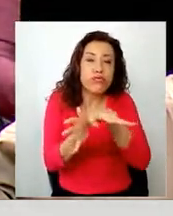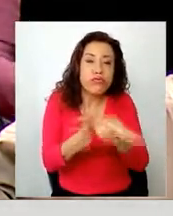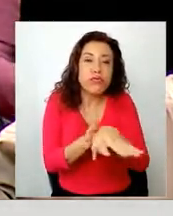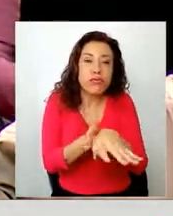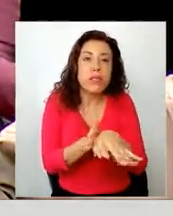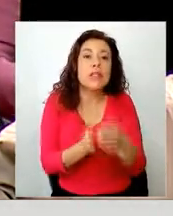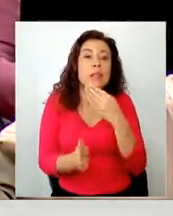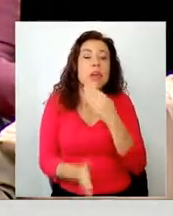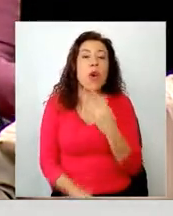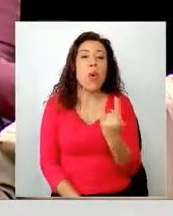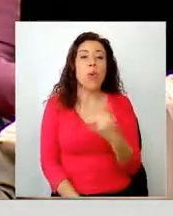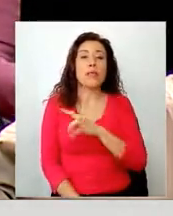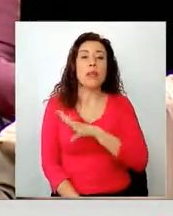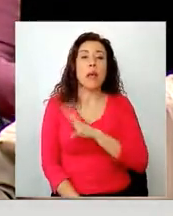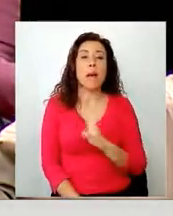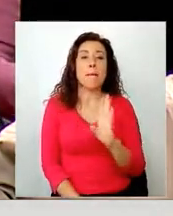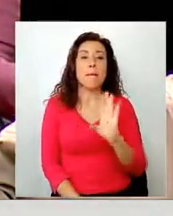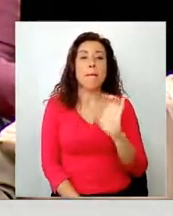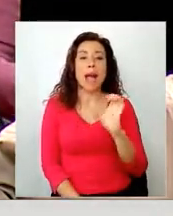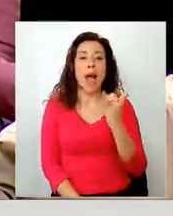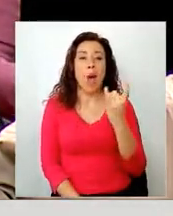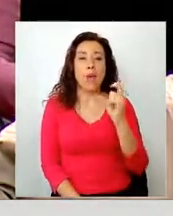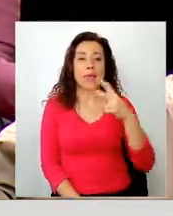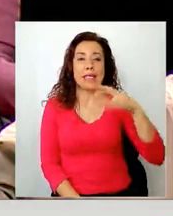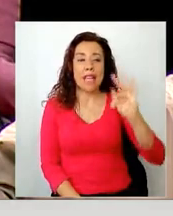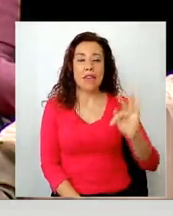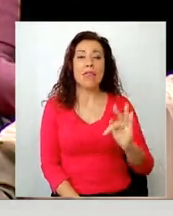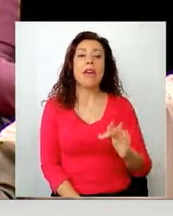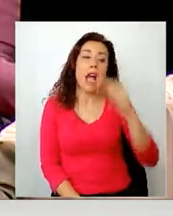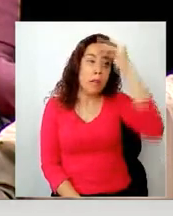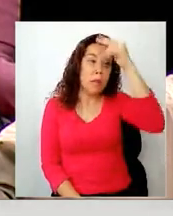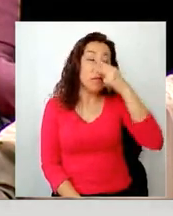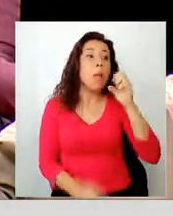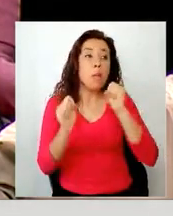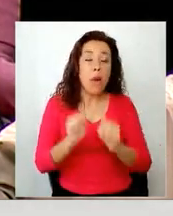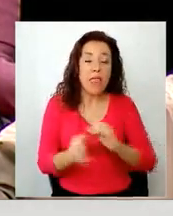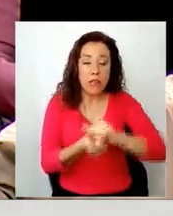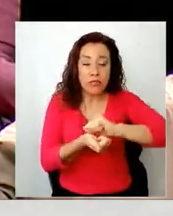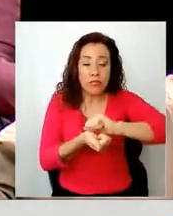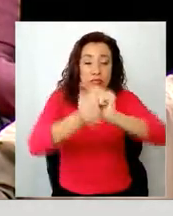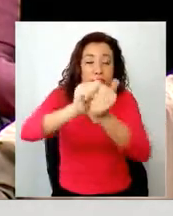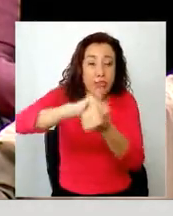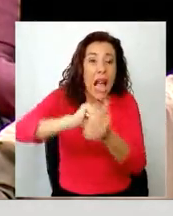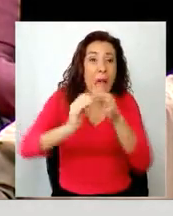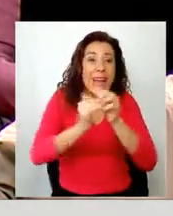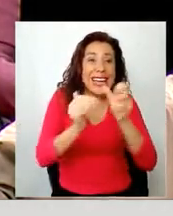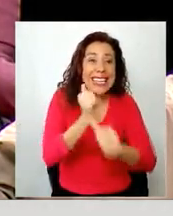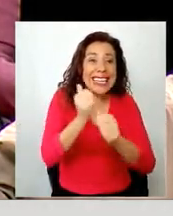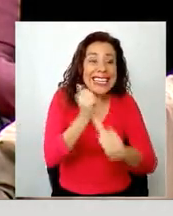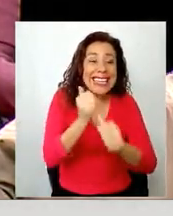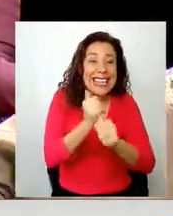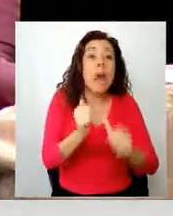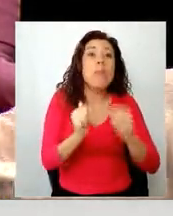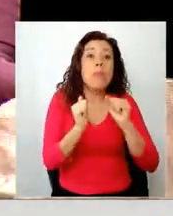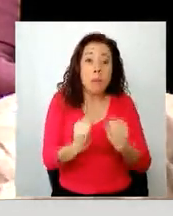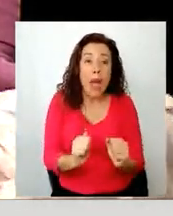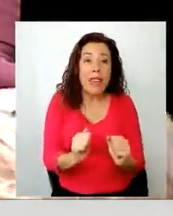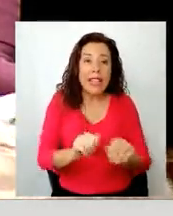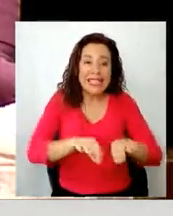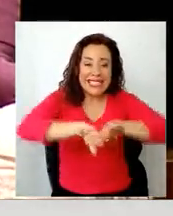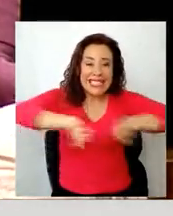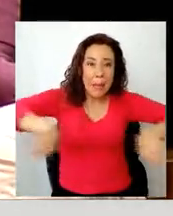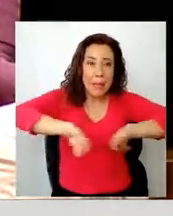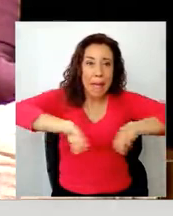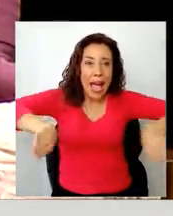en buchef la experiencia nos ha demostrado que se puede reutilizar más del 50% de las aguas servidas separándola de aguas grises este